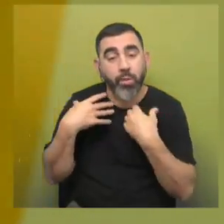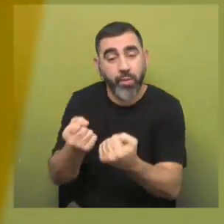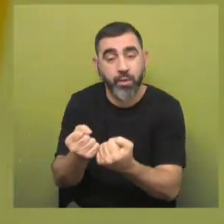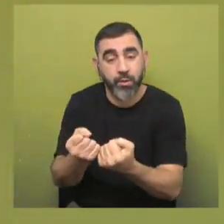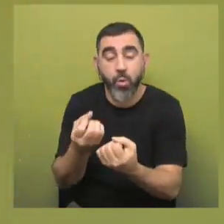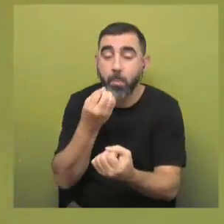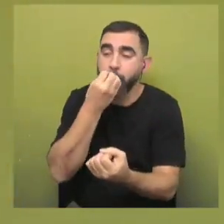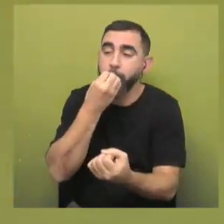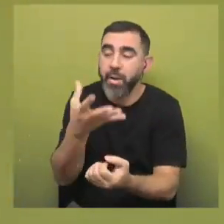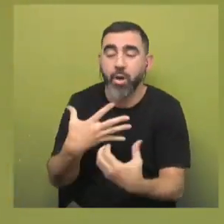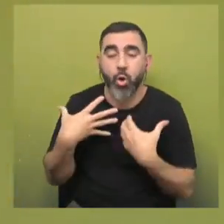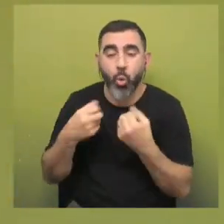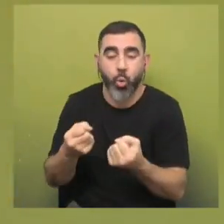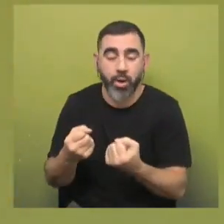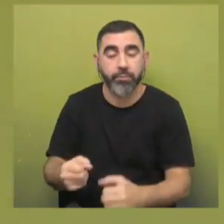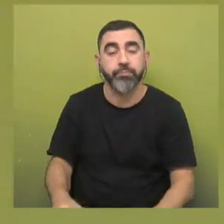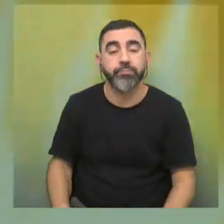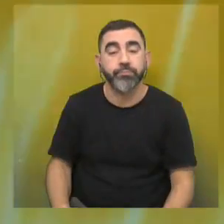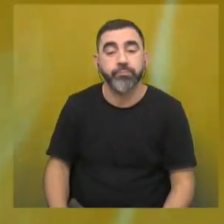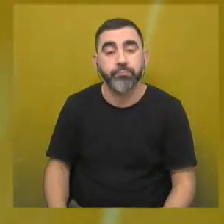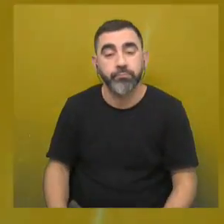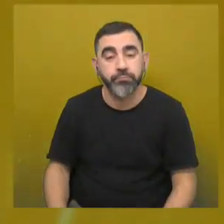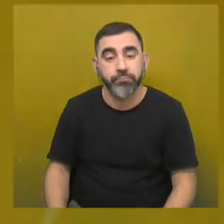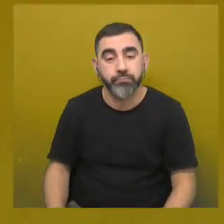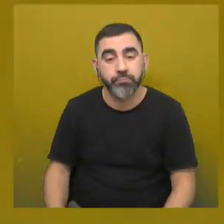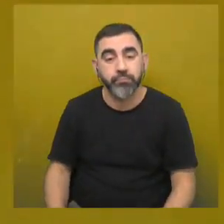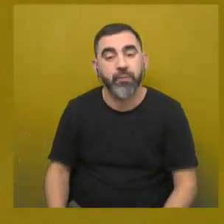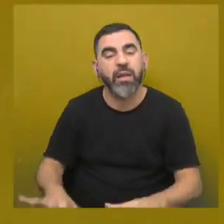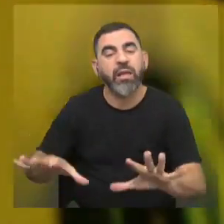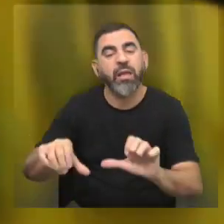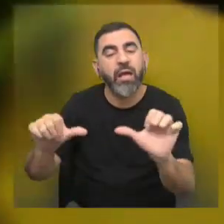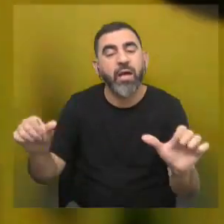conseguir. Volver a ser la sede del Mundial en el centenario del inaugural.